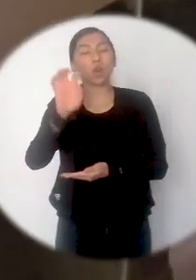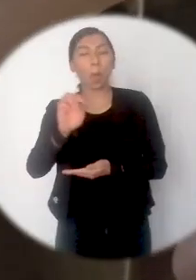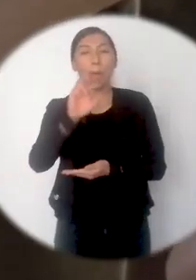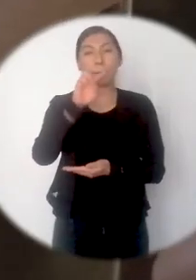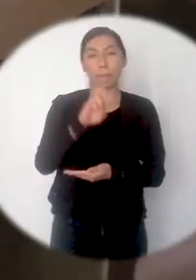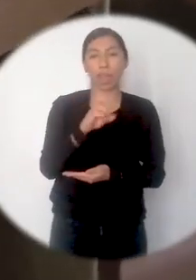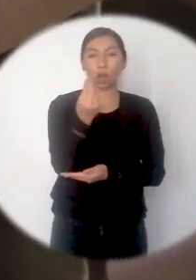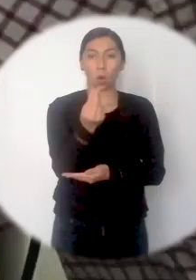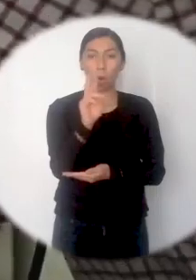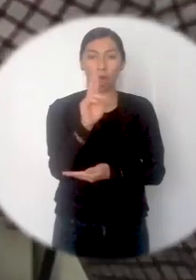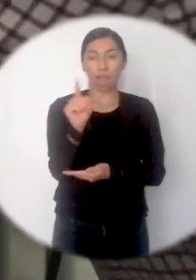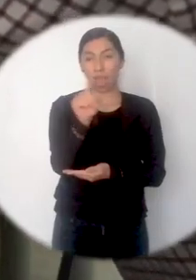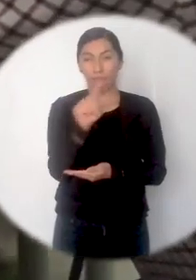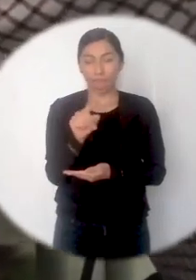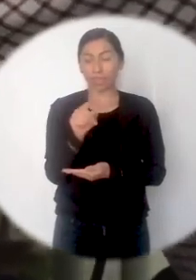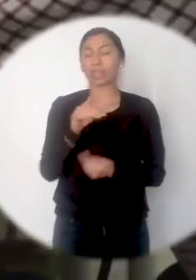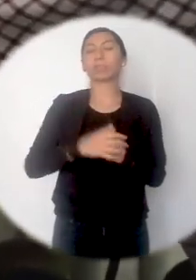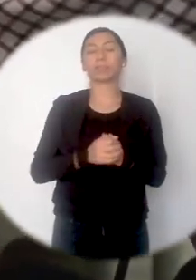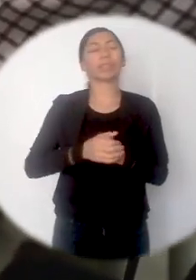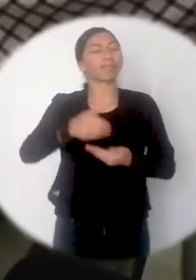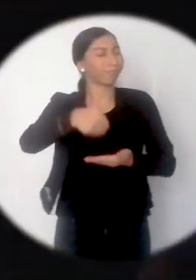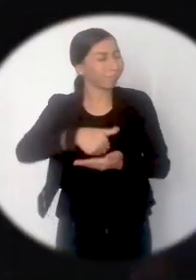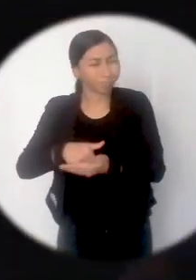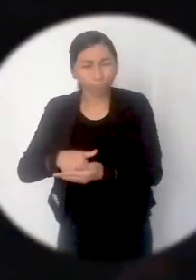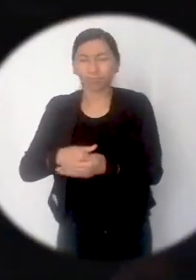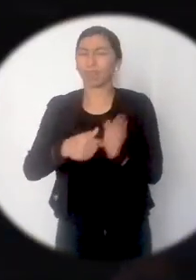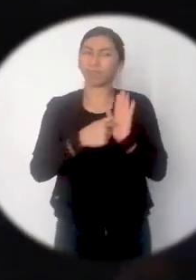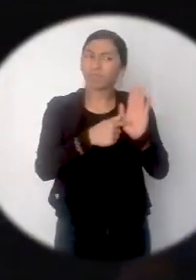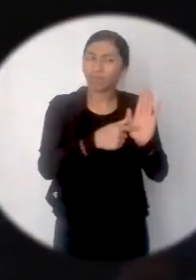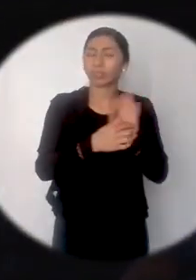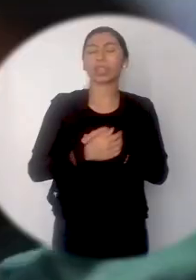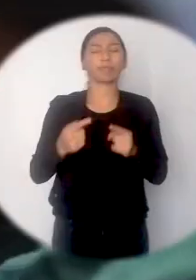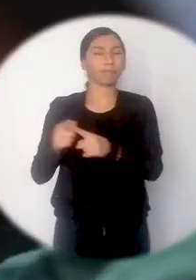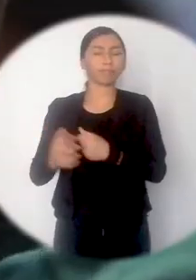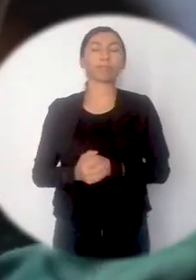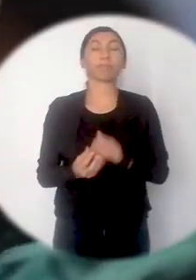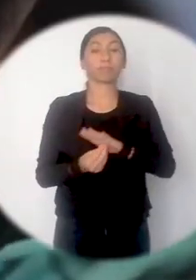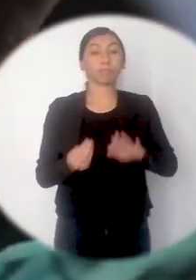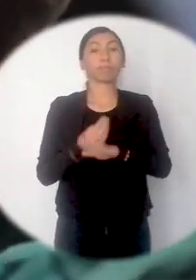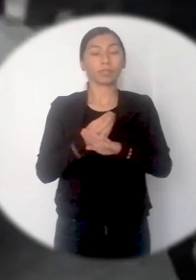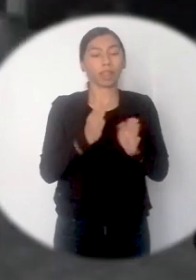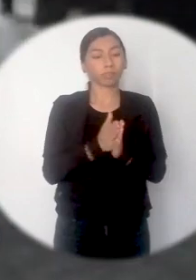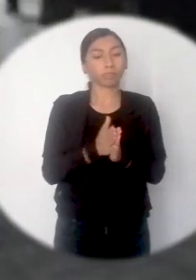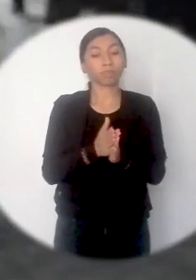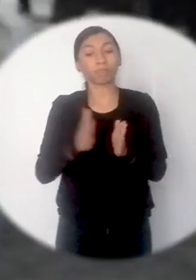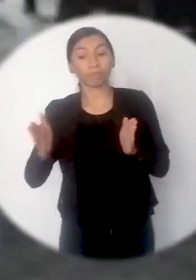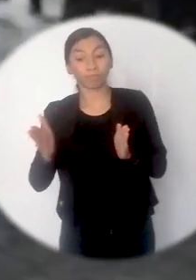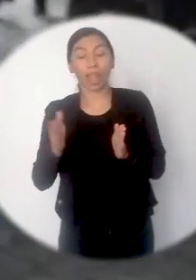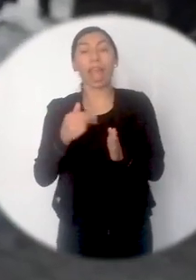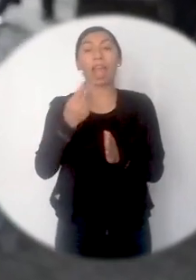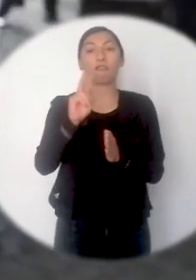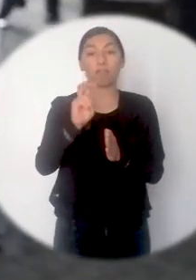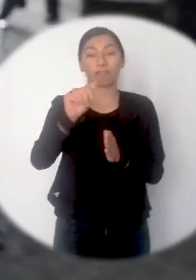519.965 peticiones, quejas, reclamos, denuncias y solicitudes en procura de mejoras. La Unidad para las Víctimas durante la